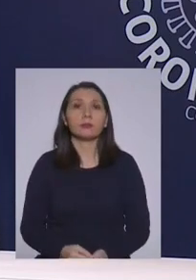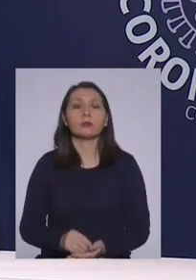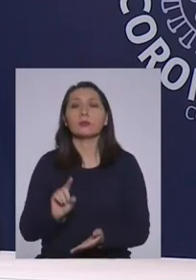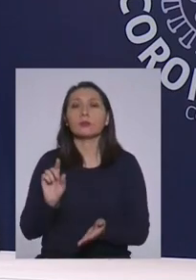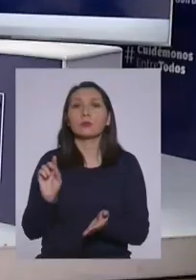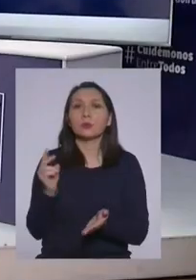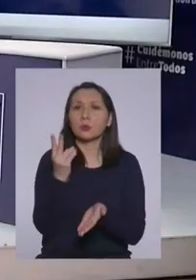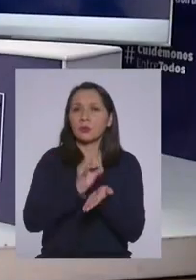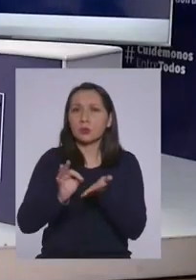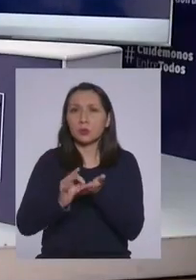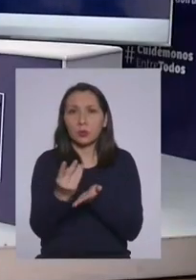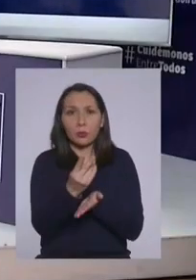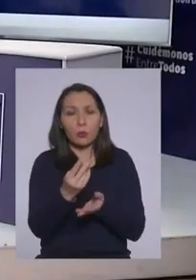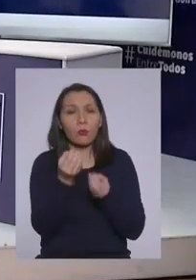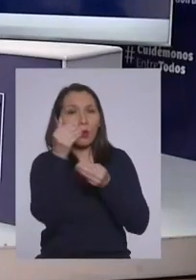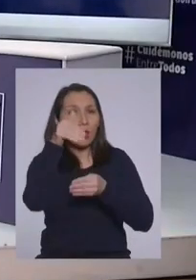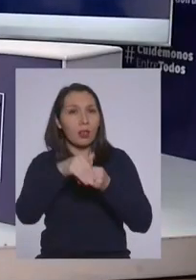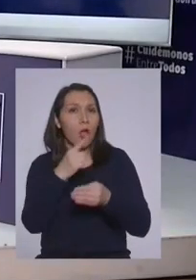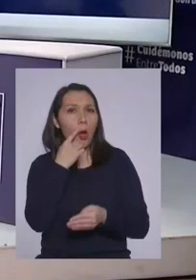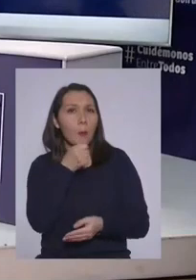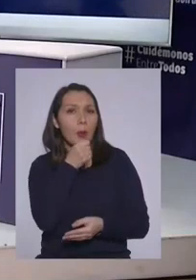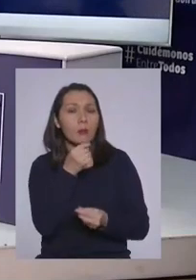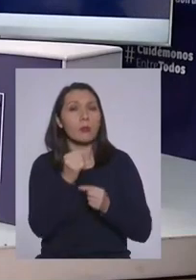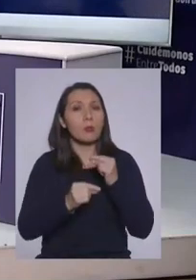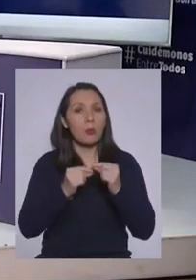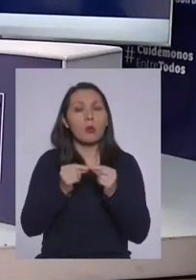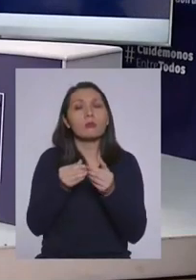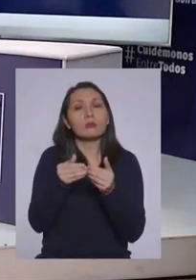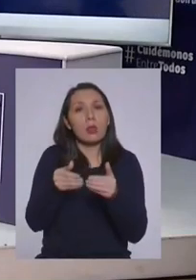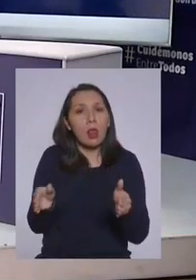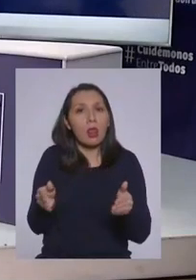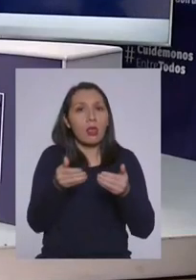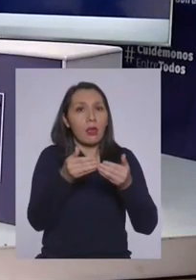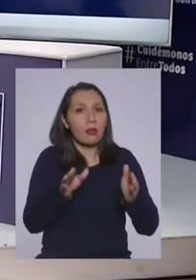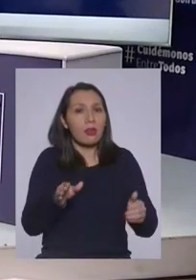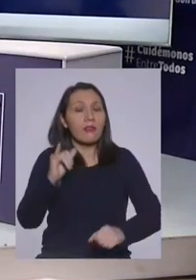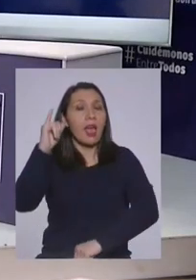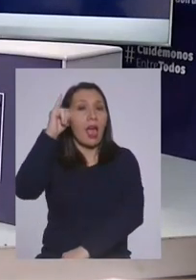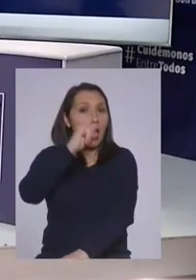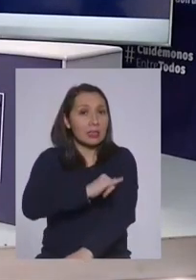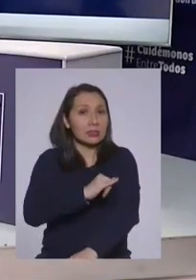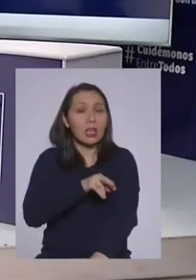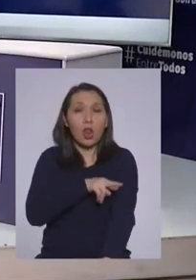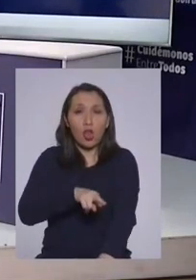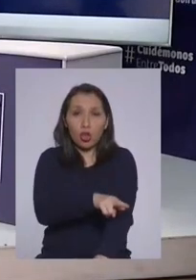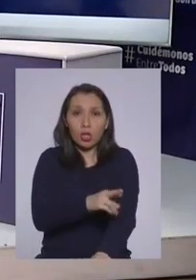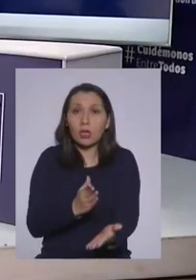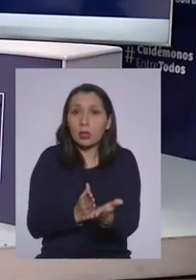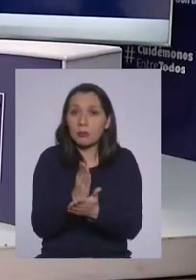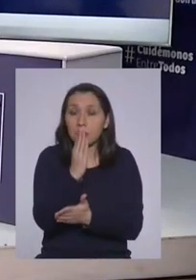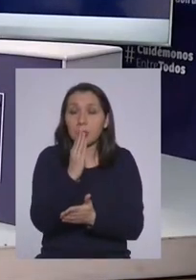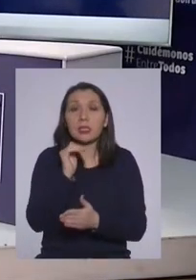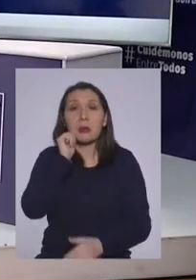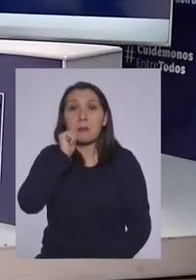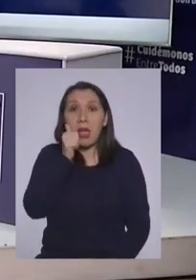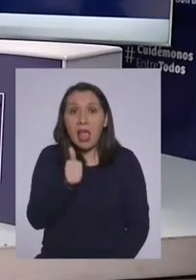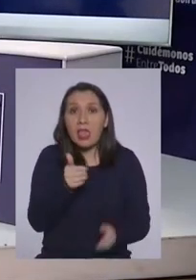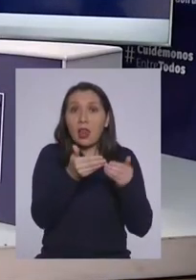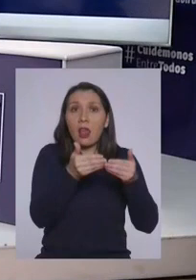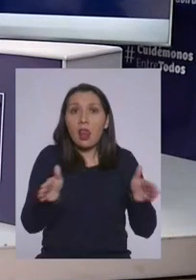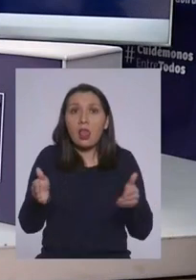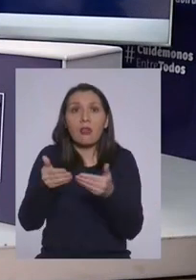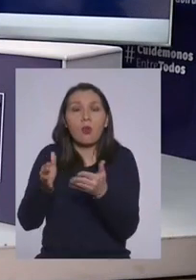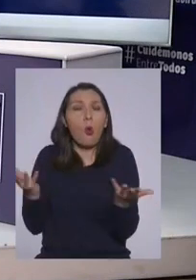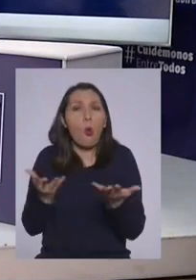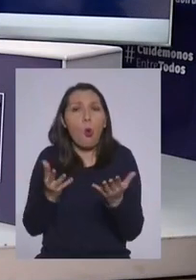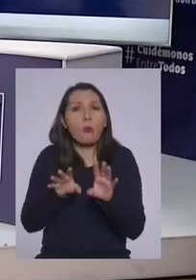Subsecretarios, buenas tardes. Respecto al proceso gradual de desconfinamiento en las regiones de Aysén y de Los Ríos que comienza mañana, ¿cómo va el